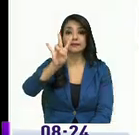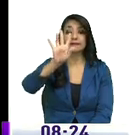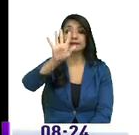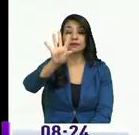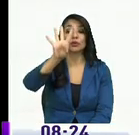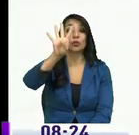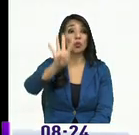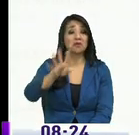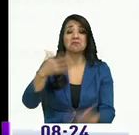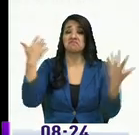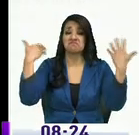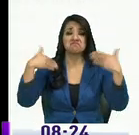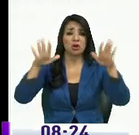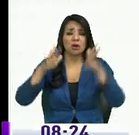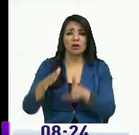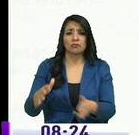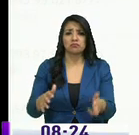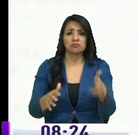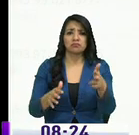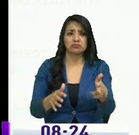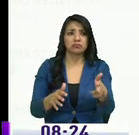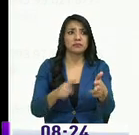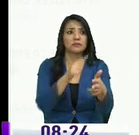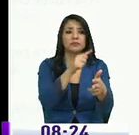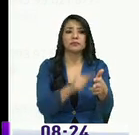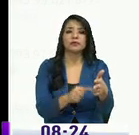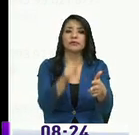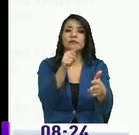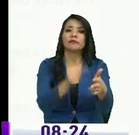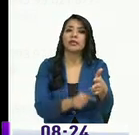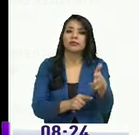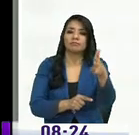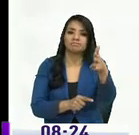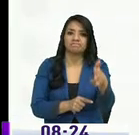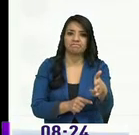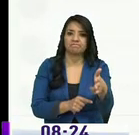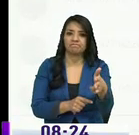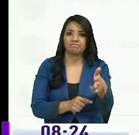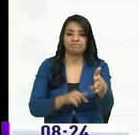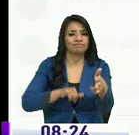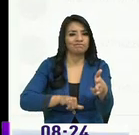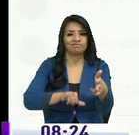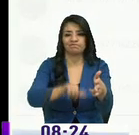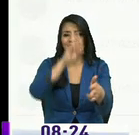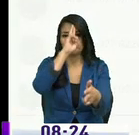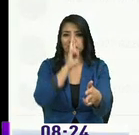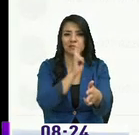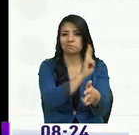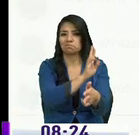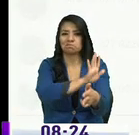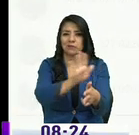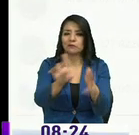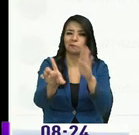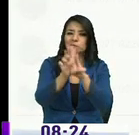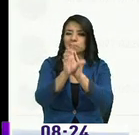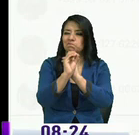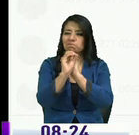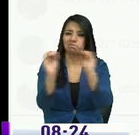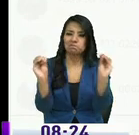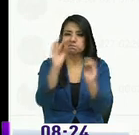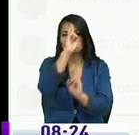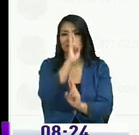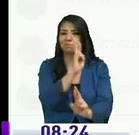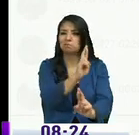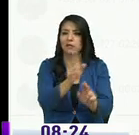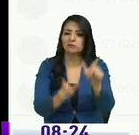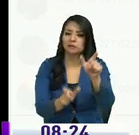ICG754. Se estaciona en el lugar en donde dice no estacionar. Seguimos con el irrespeto a la ciudad, a la ciudadanía, a